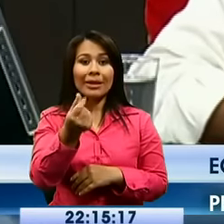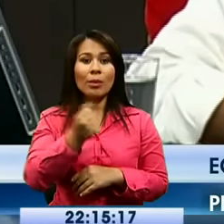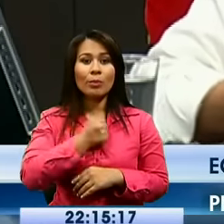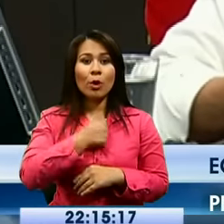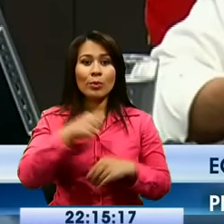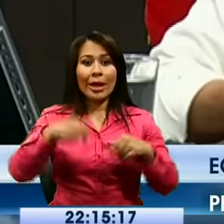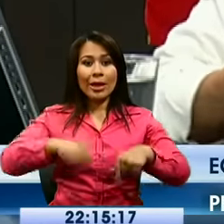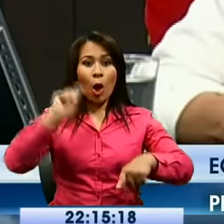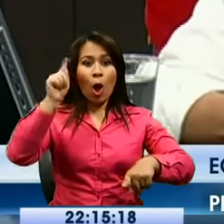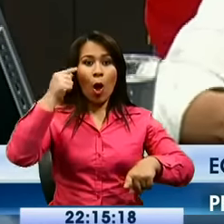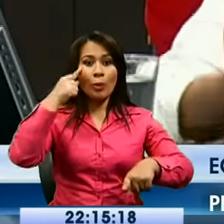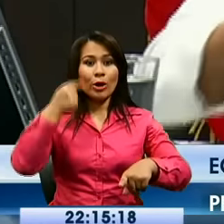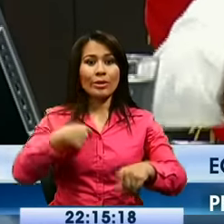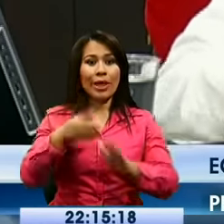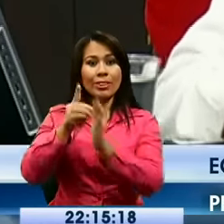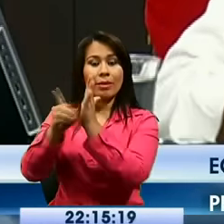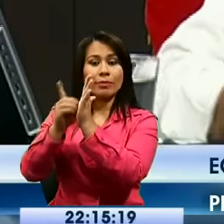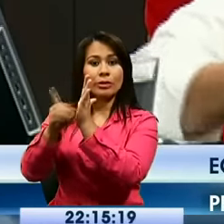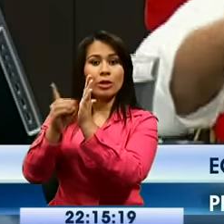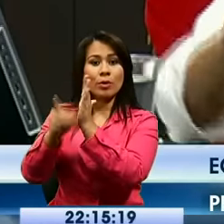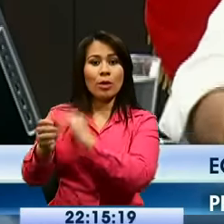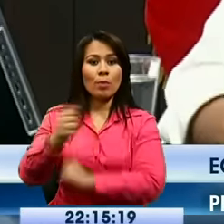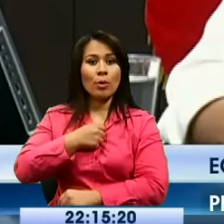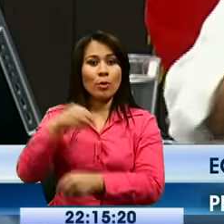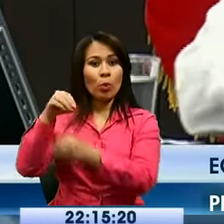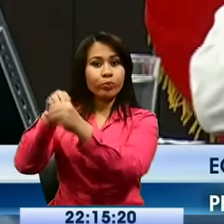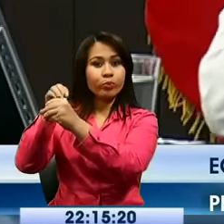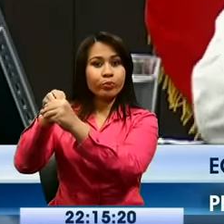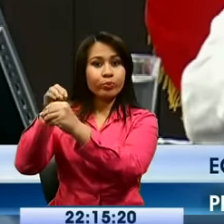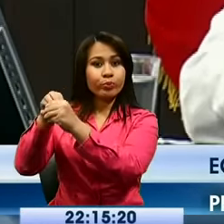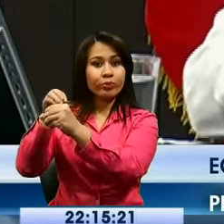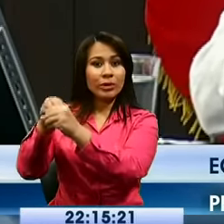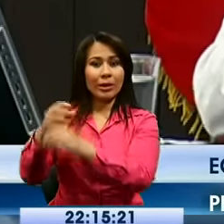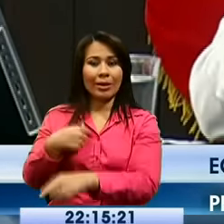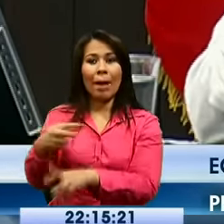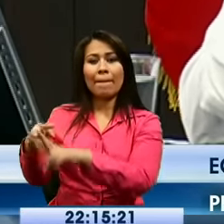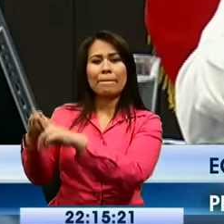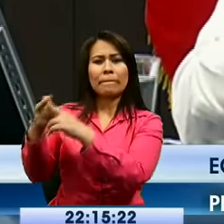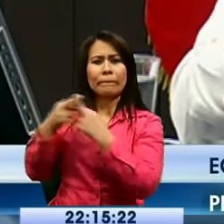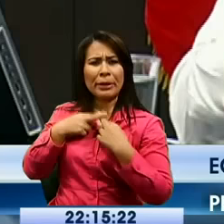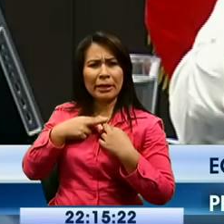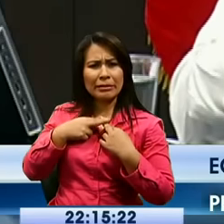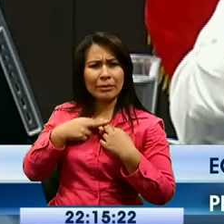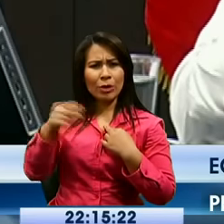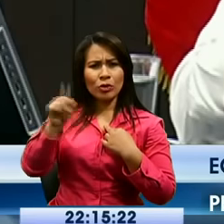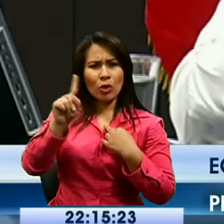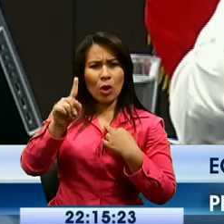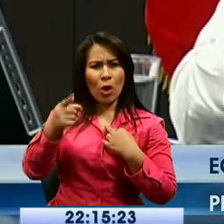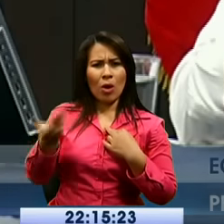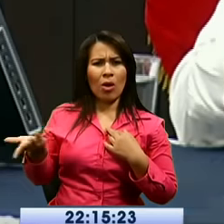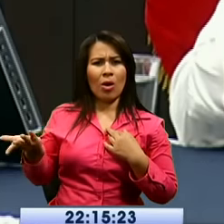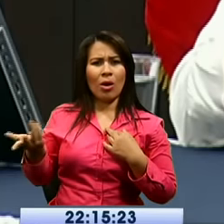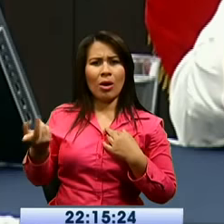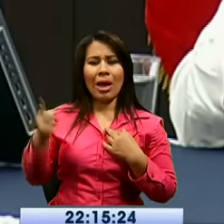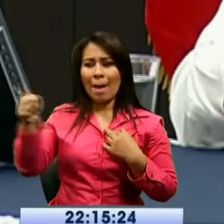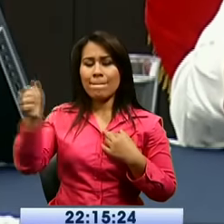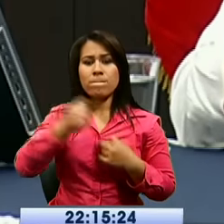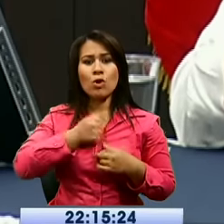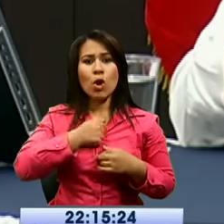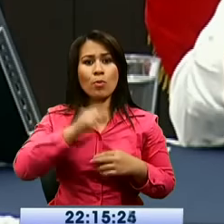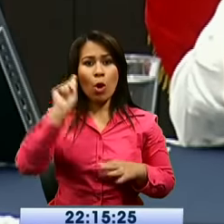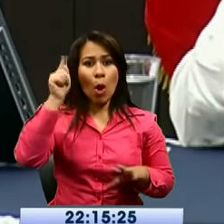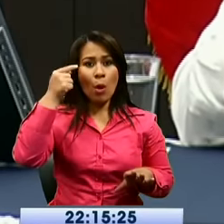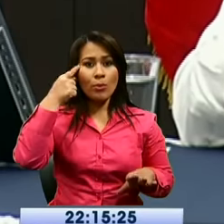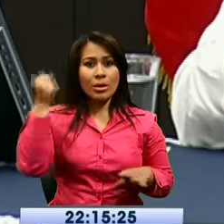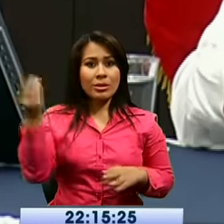sector público, son los depósitos del sector público, nuestro propio ahorro. Sería un absurdo dejarlo inmovilizado en el Banco Central. Una de las grandes